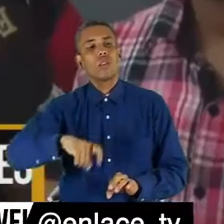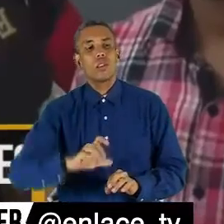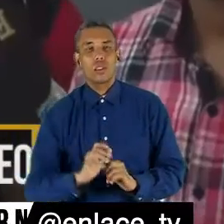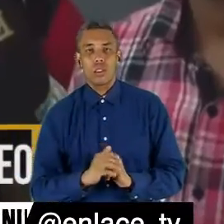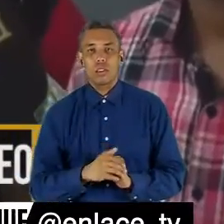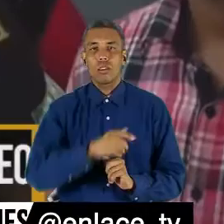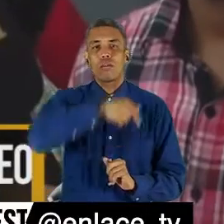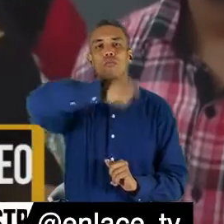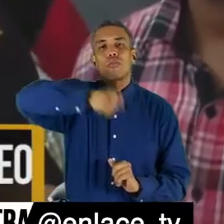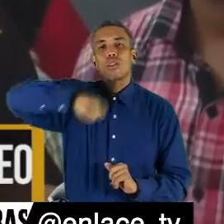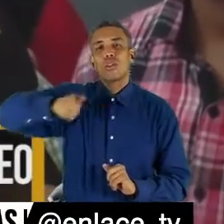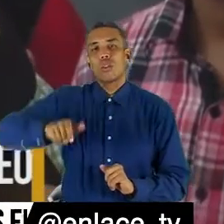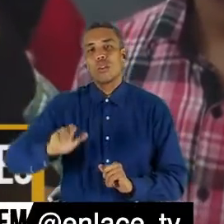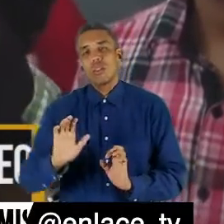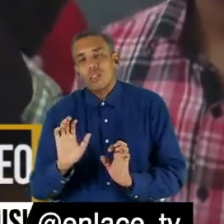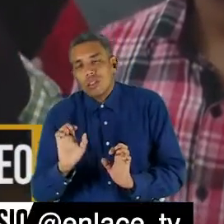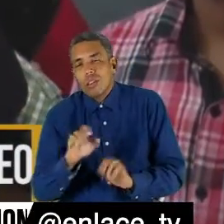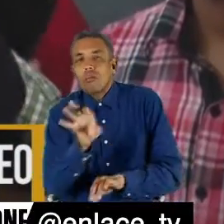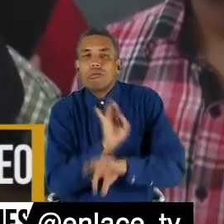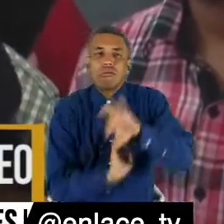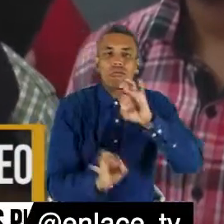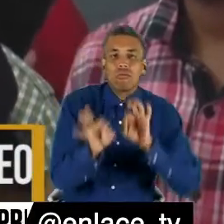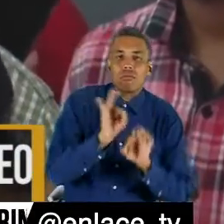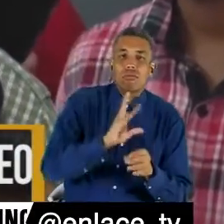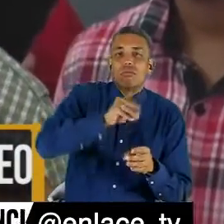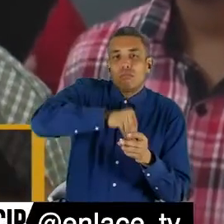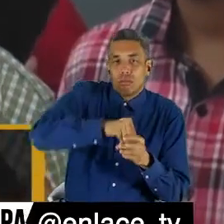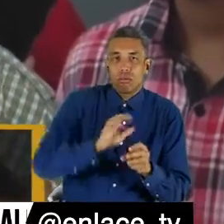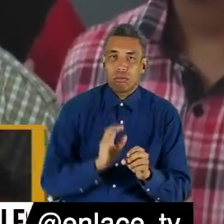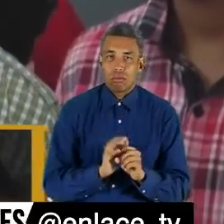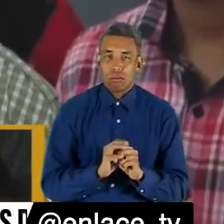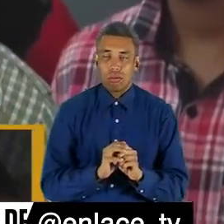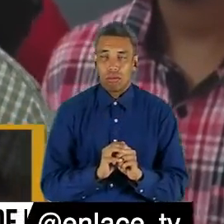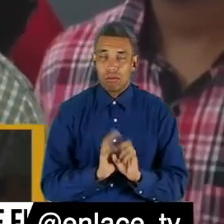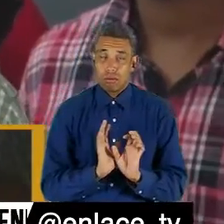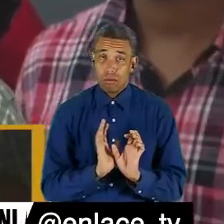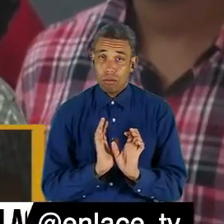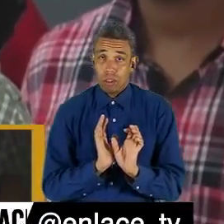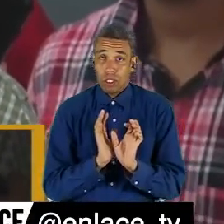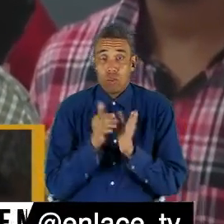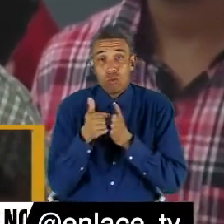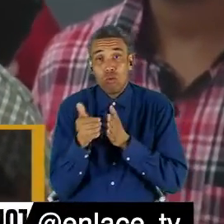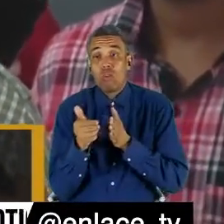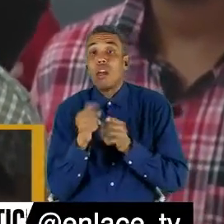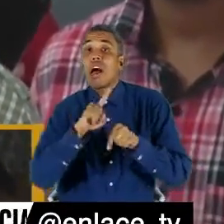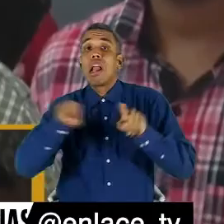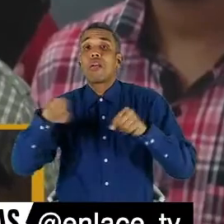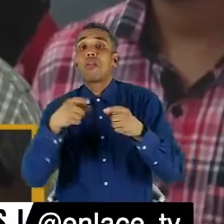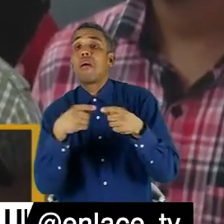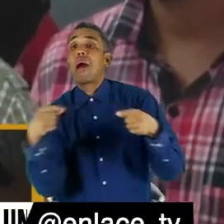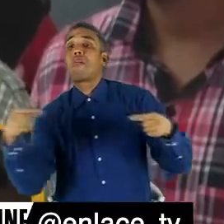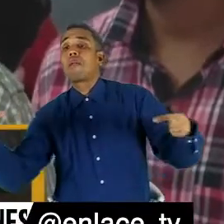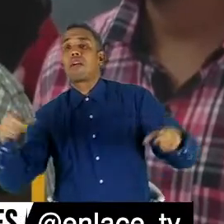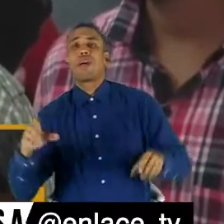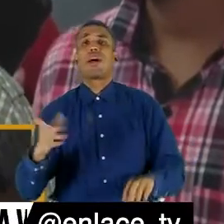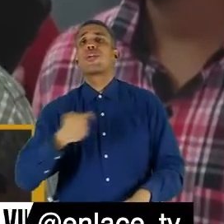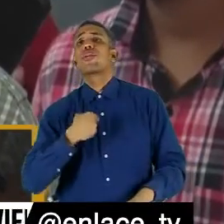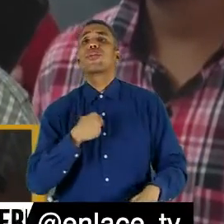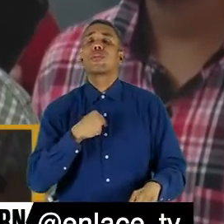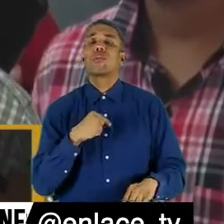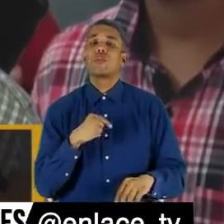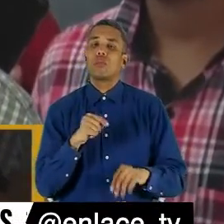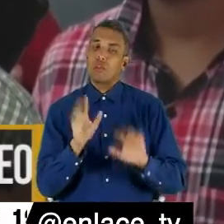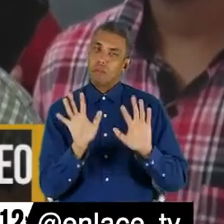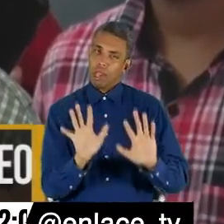quedar 1.000, 2.000, 2.500 personas preparadas, capacitadas, que no van a poder. Por eso, al